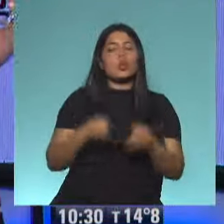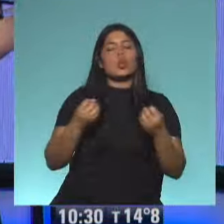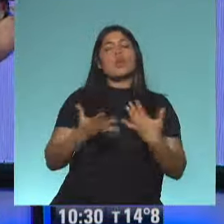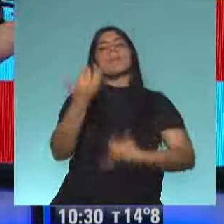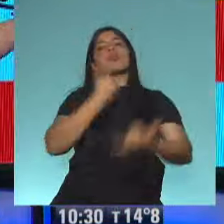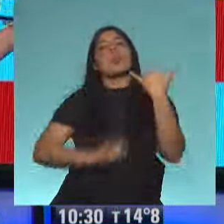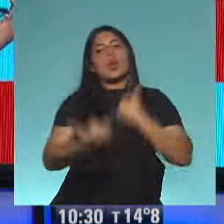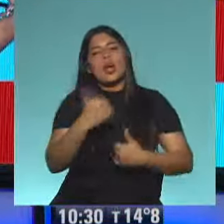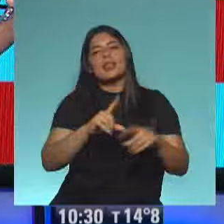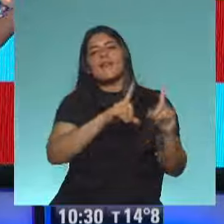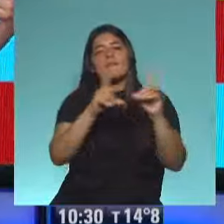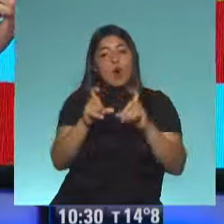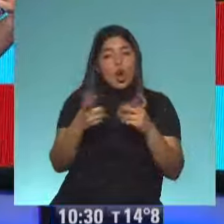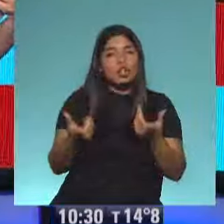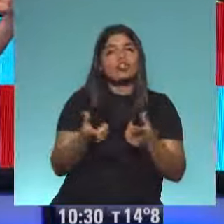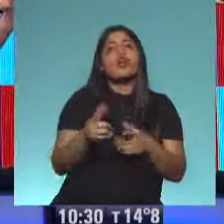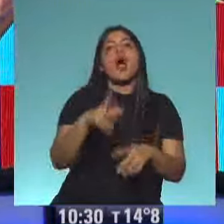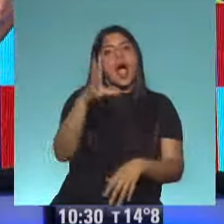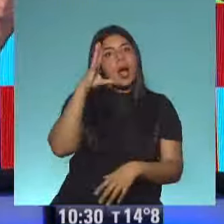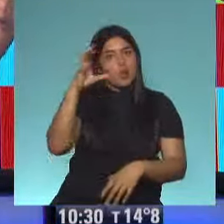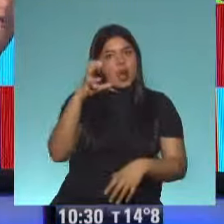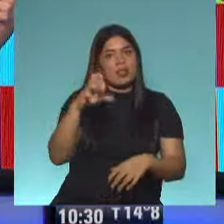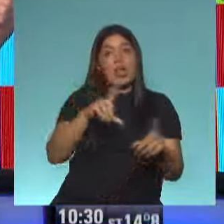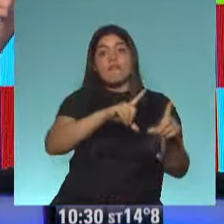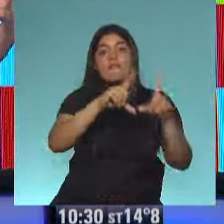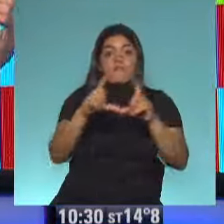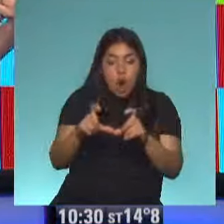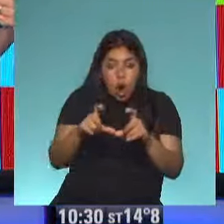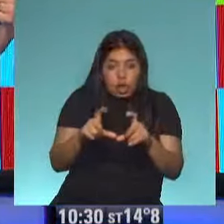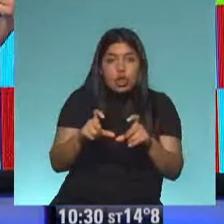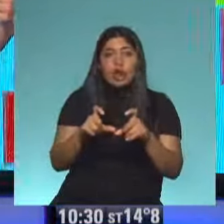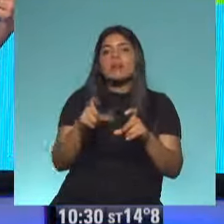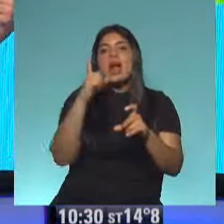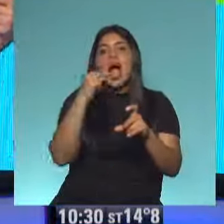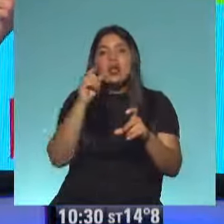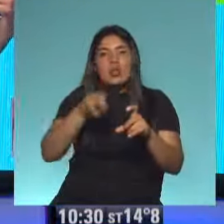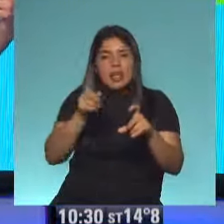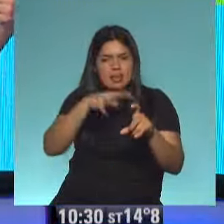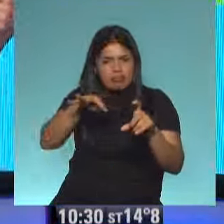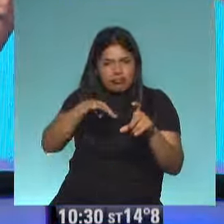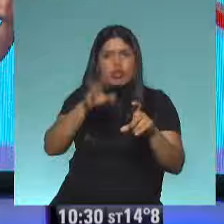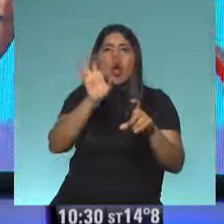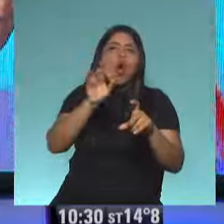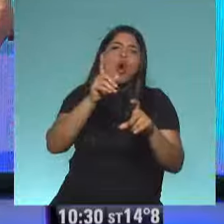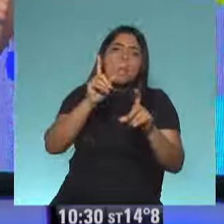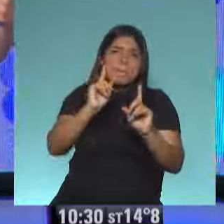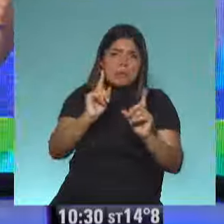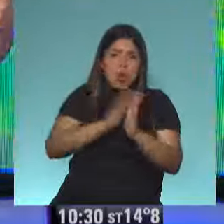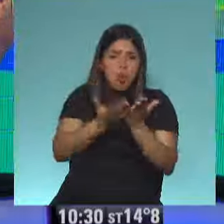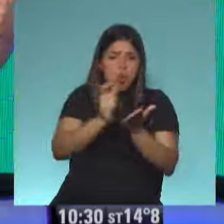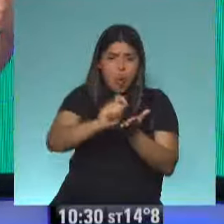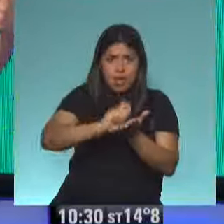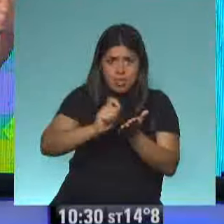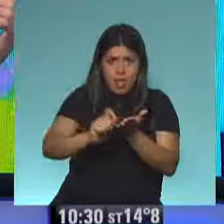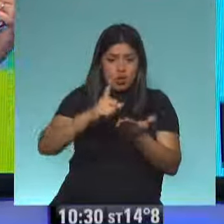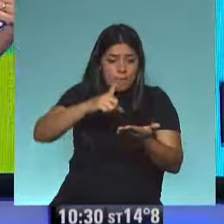esa foto que nos mandan por Instagram, nos ponen los textos o mandan una foto de lo que escribieron. Claro que sí, @canalpacapaca, @seguimoseducando. Y ahora tenemos